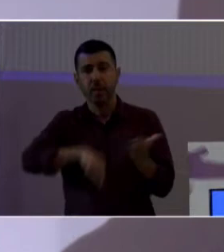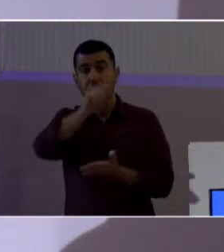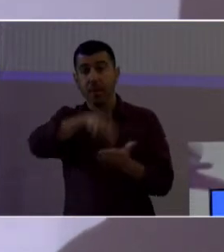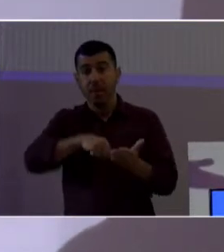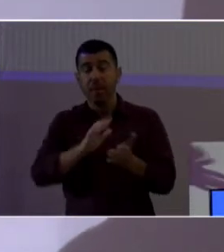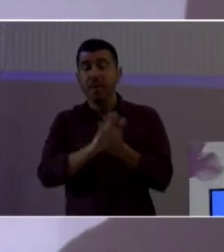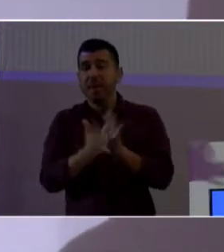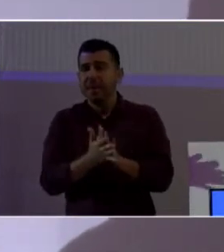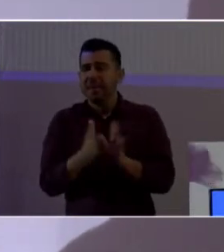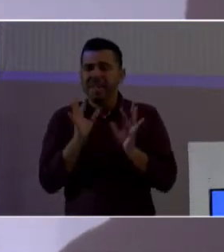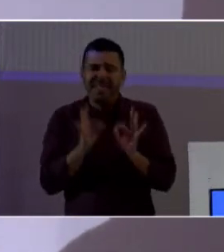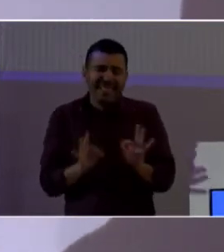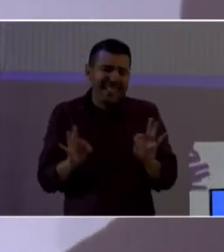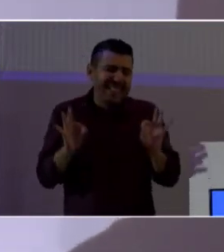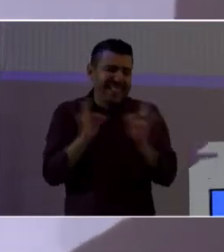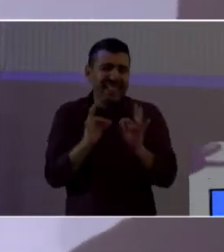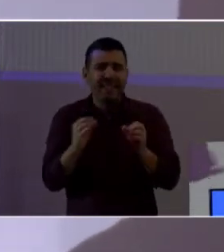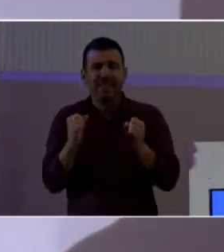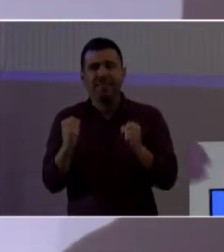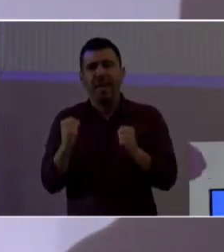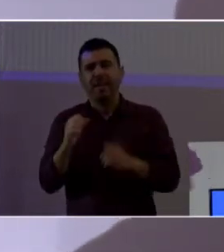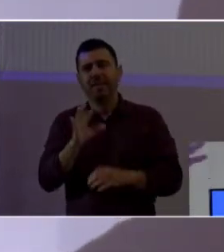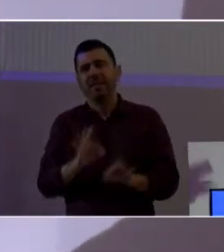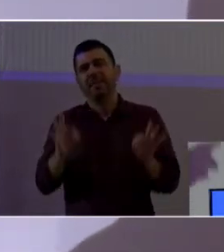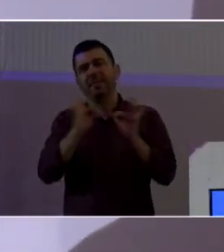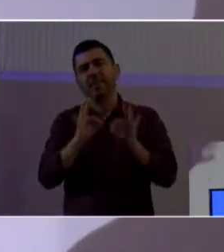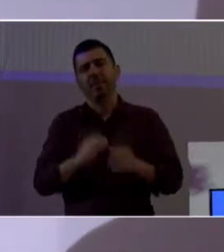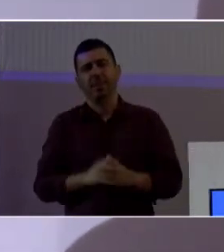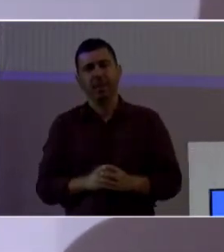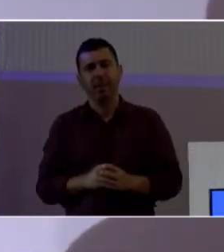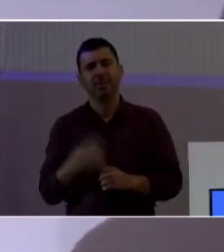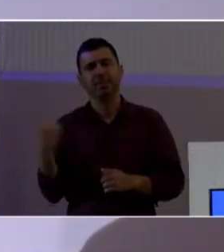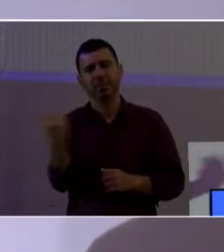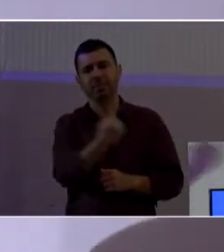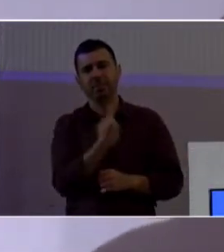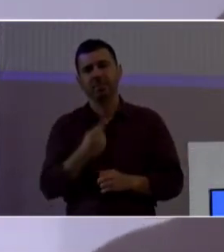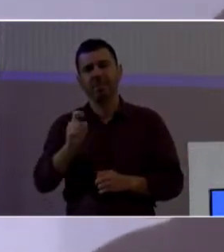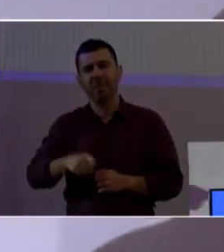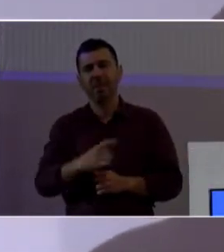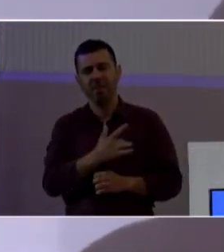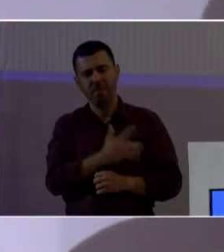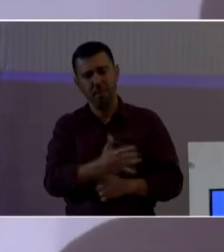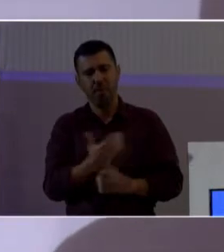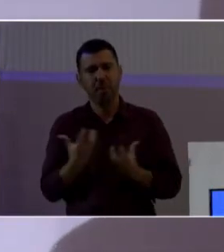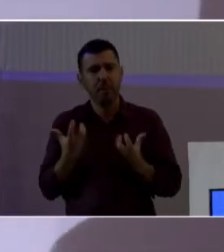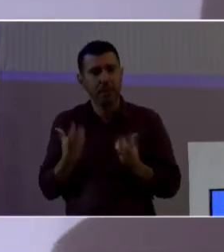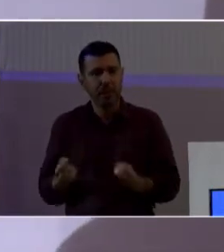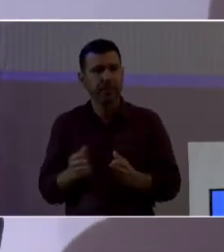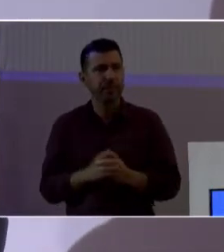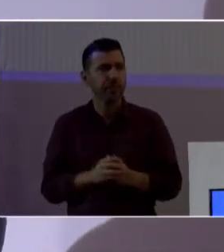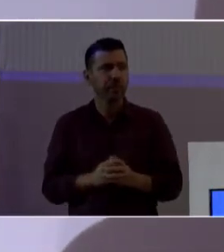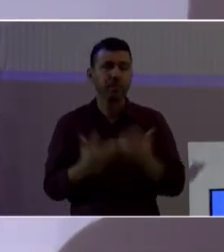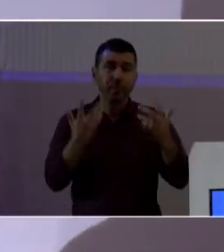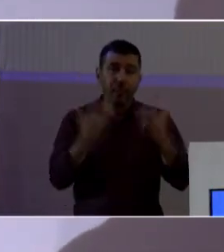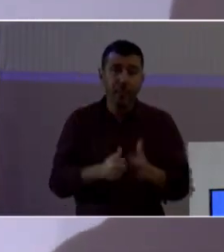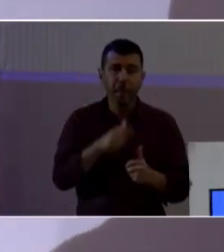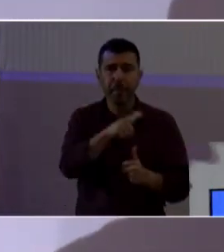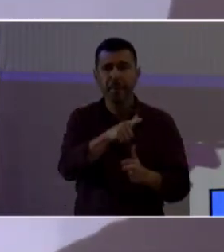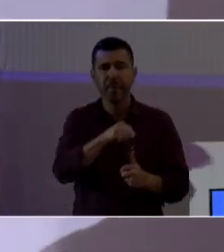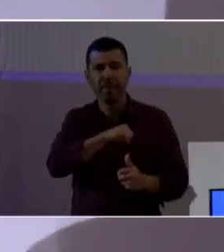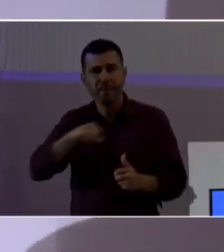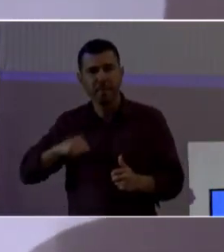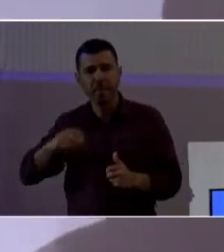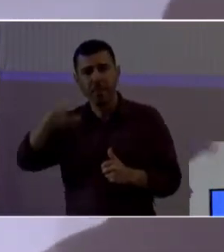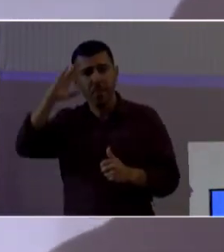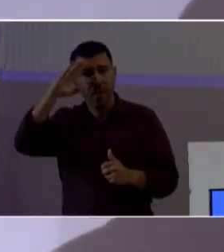absolutamente indispensable a partir de la voluntad de todos nosotros, de los empresarios privados, de los empresarios públicos, del Estado, del